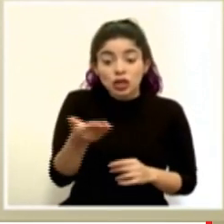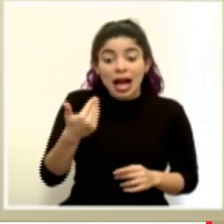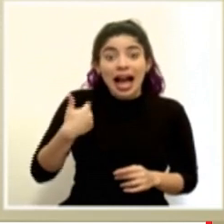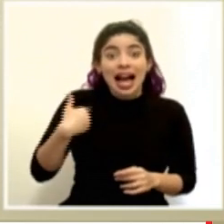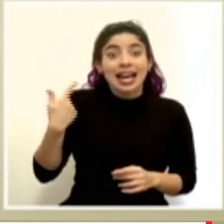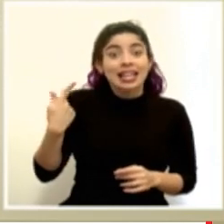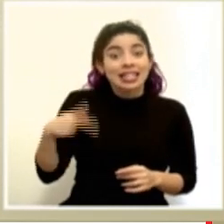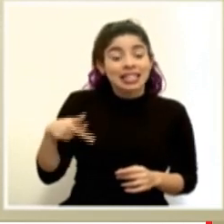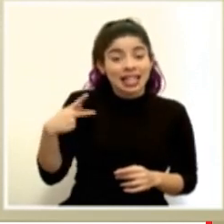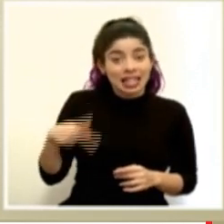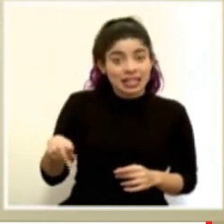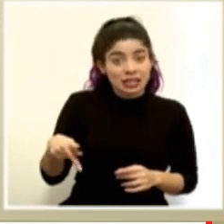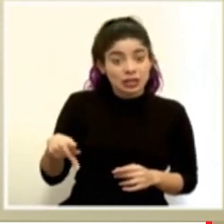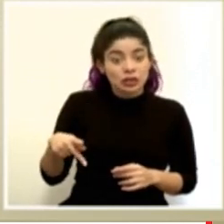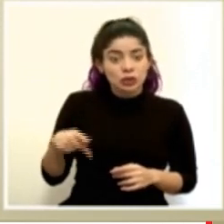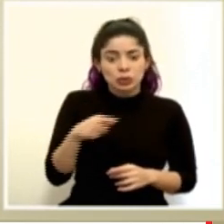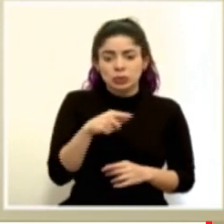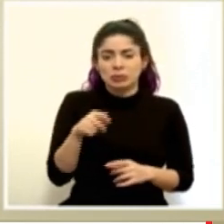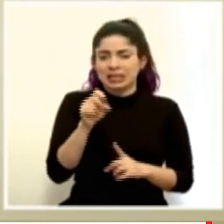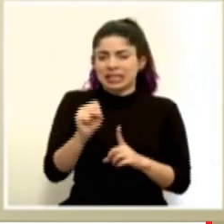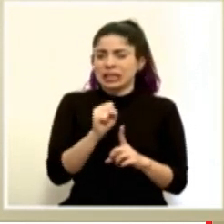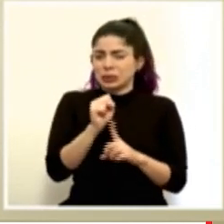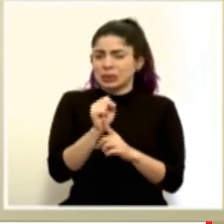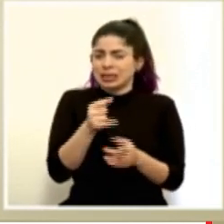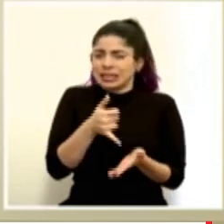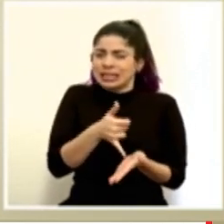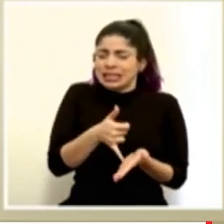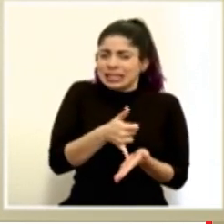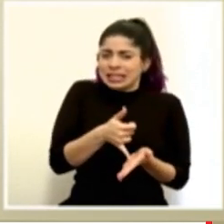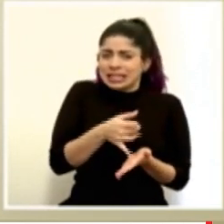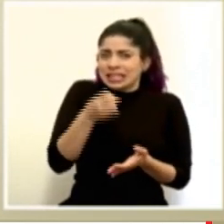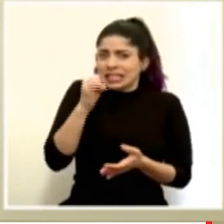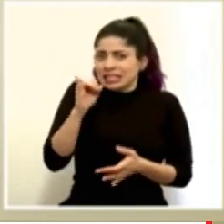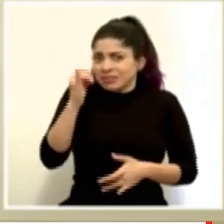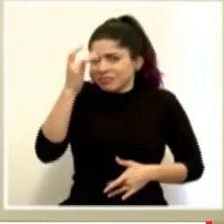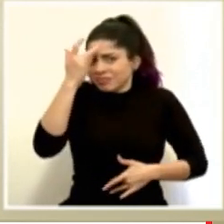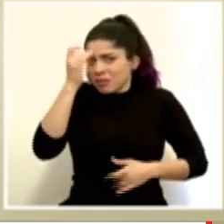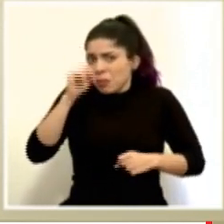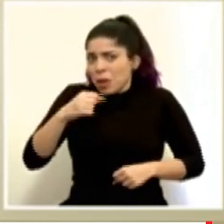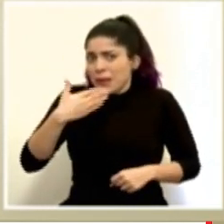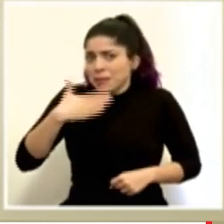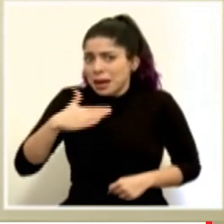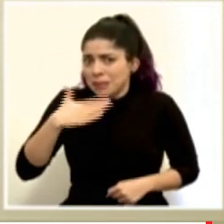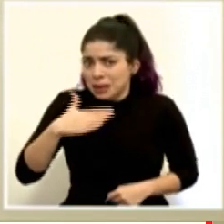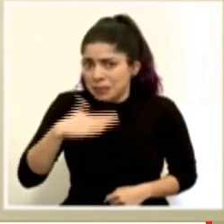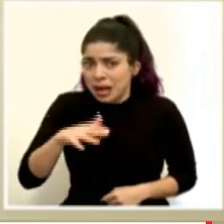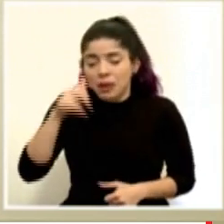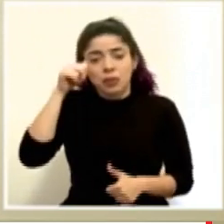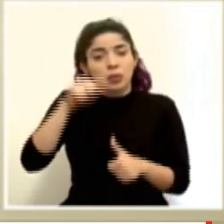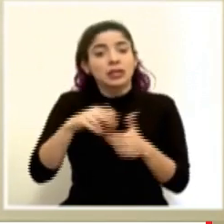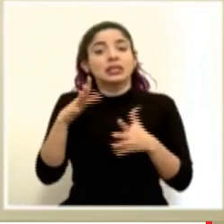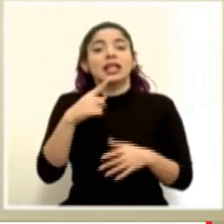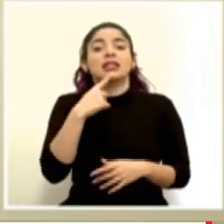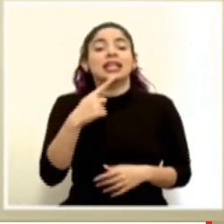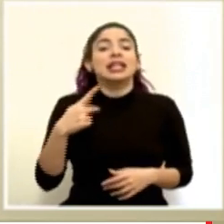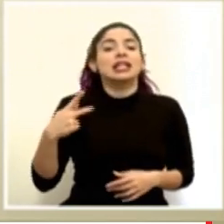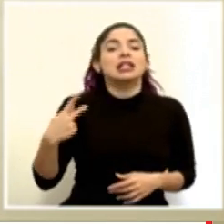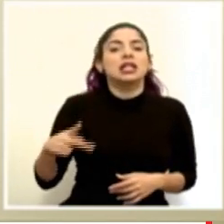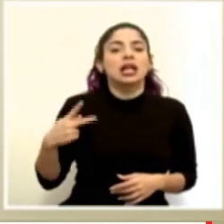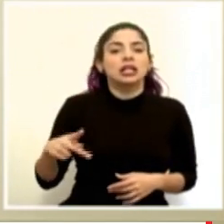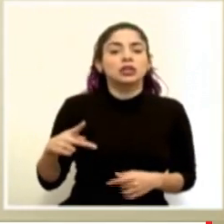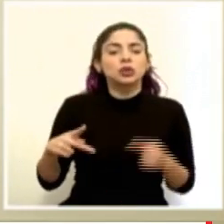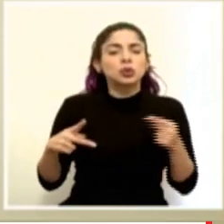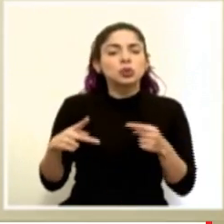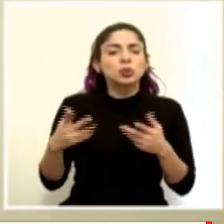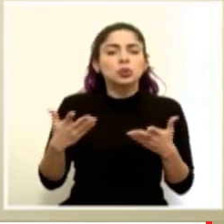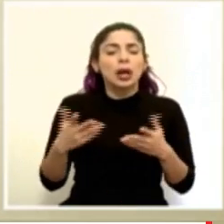de riesgo, que ya los ponen en una situación mucho más delicada para enfermar gravemente, recordemos que hemos dicho factores de riesgo, ¿verdad?, lo que